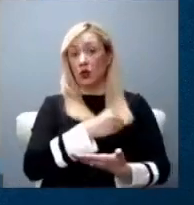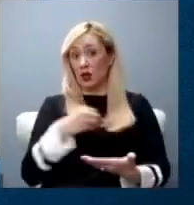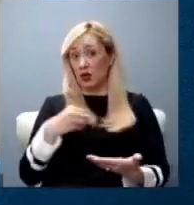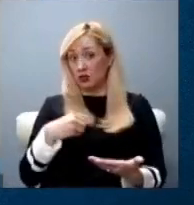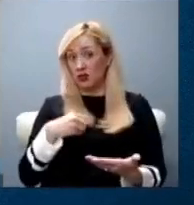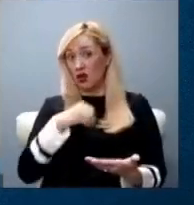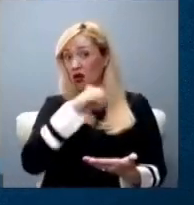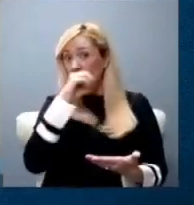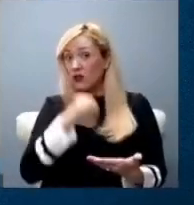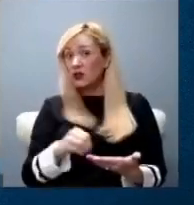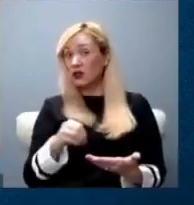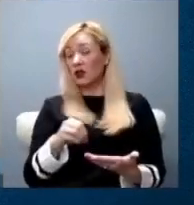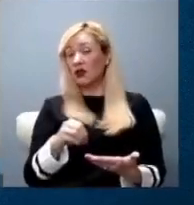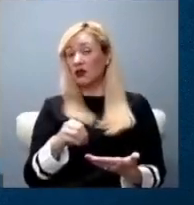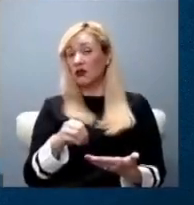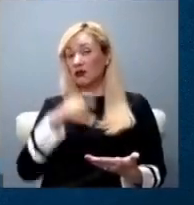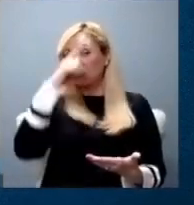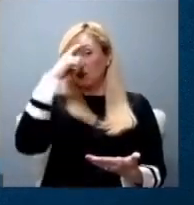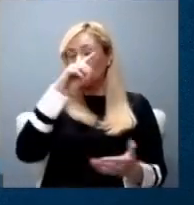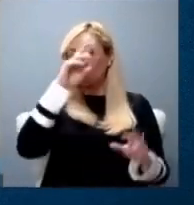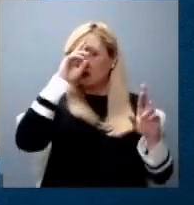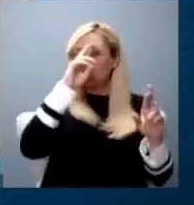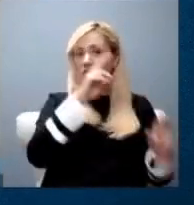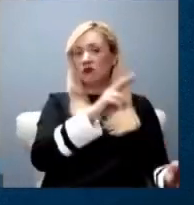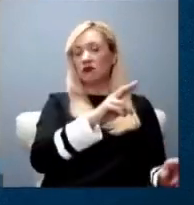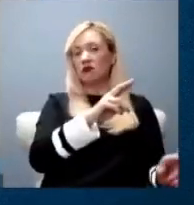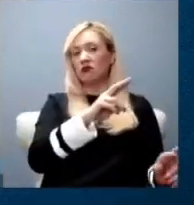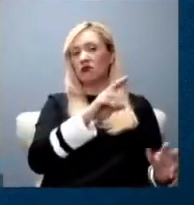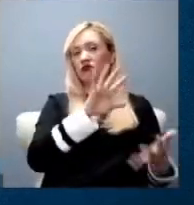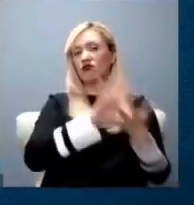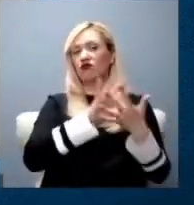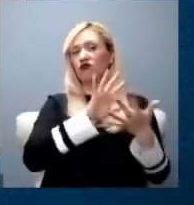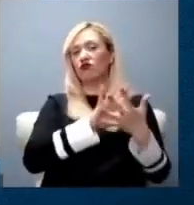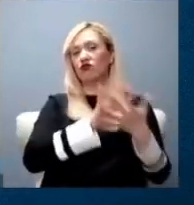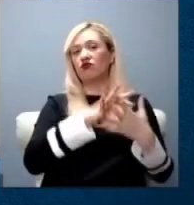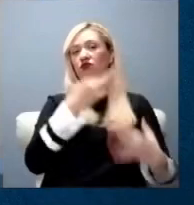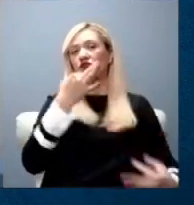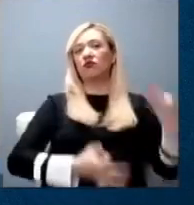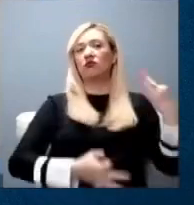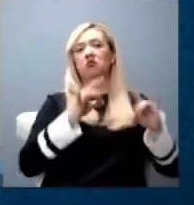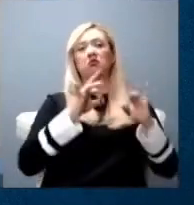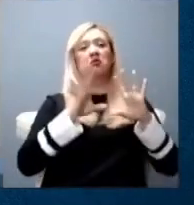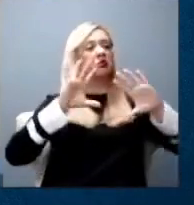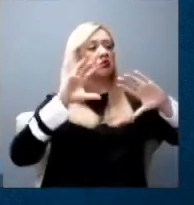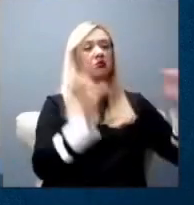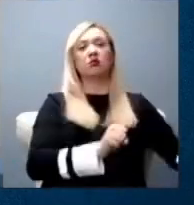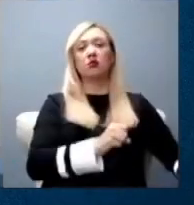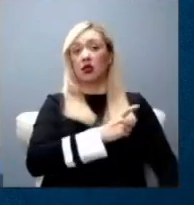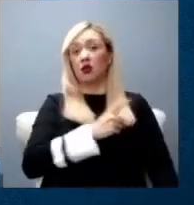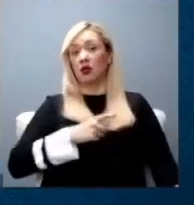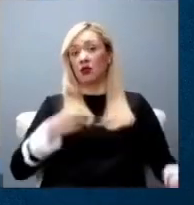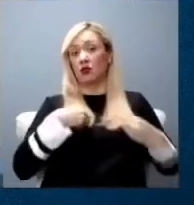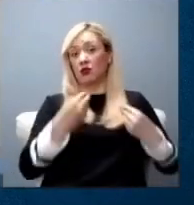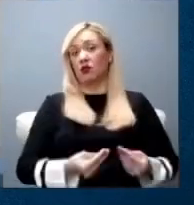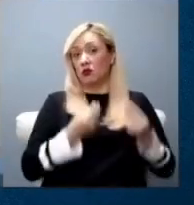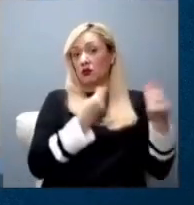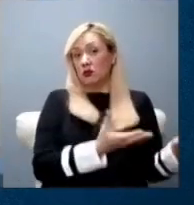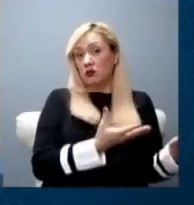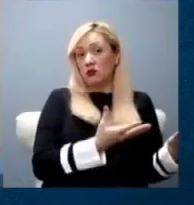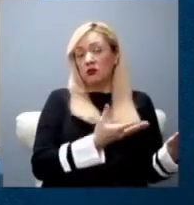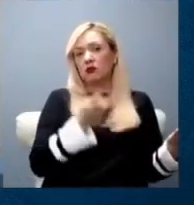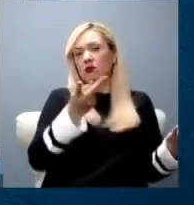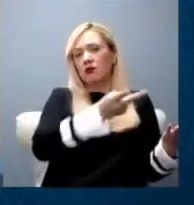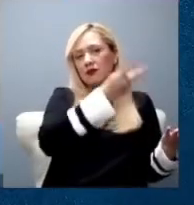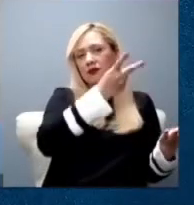del elenco de garantías en el proceso penal que tienen que asegurar los estados sobre la base del